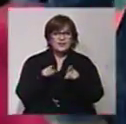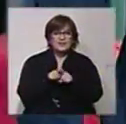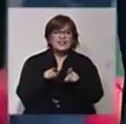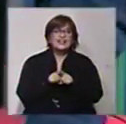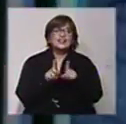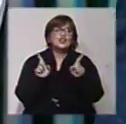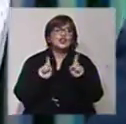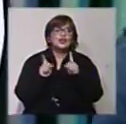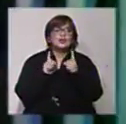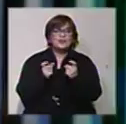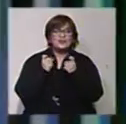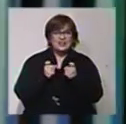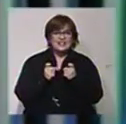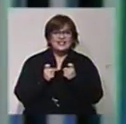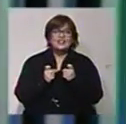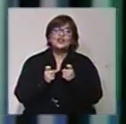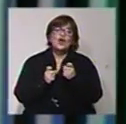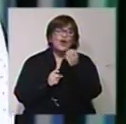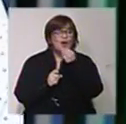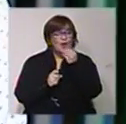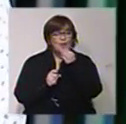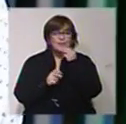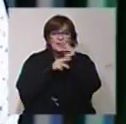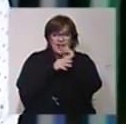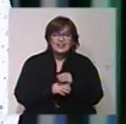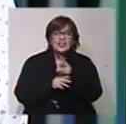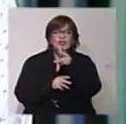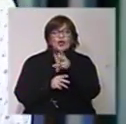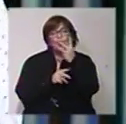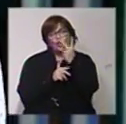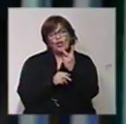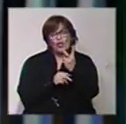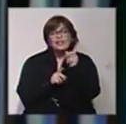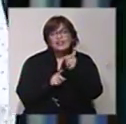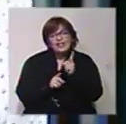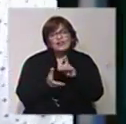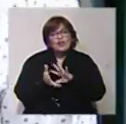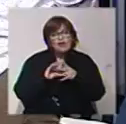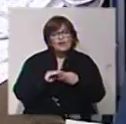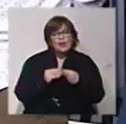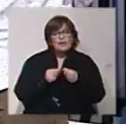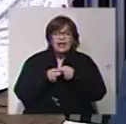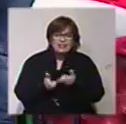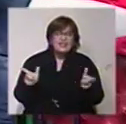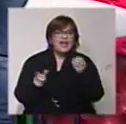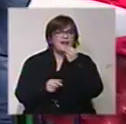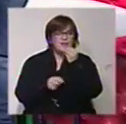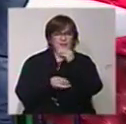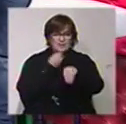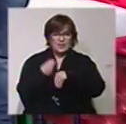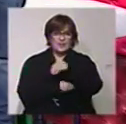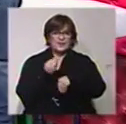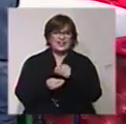Necesito todavía a mi edad llevar el pan a mi casa. Tengo dos hijos y tengo que todavía de alguna manera abastecer a mi familia. Esta, la de caderita te la puedo